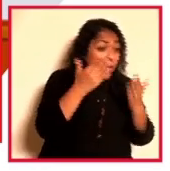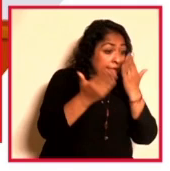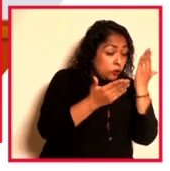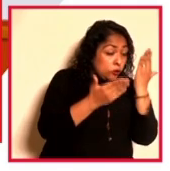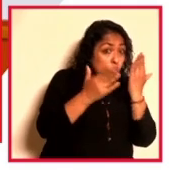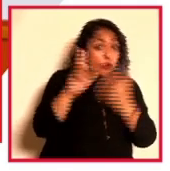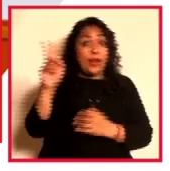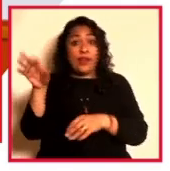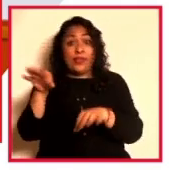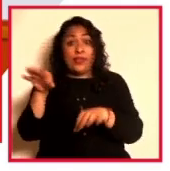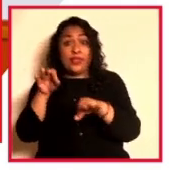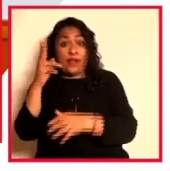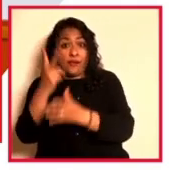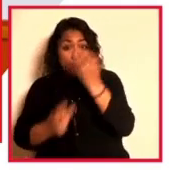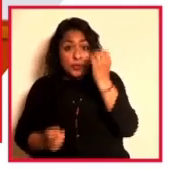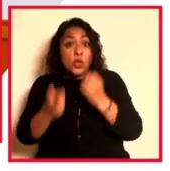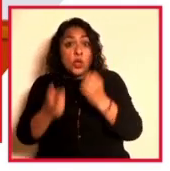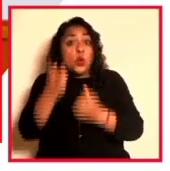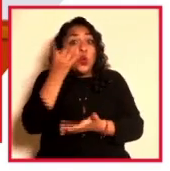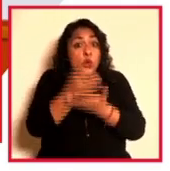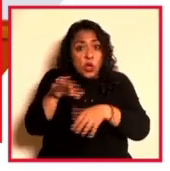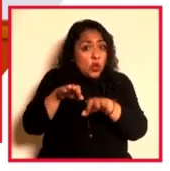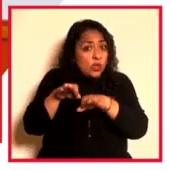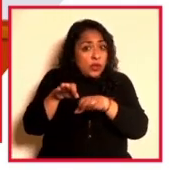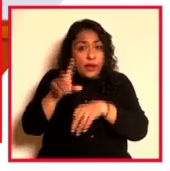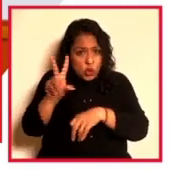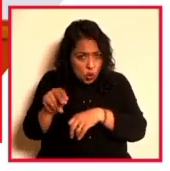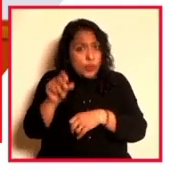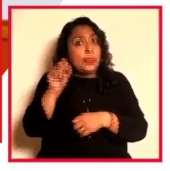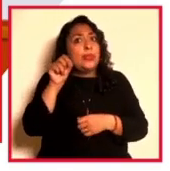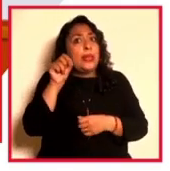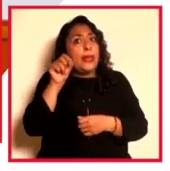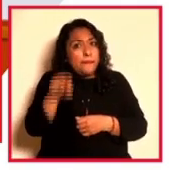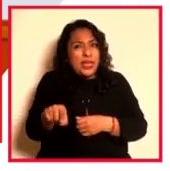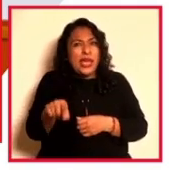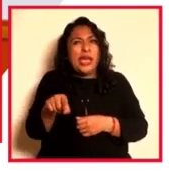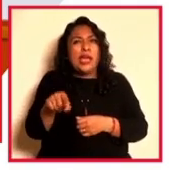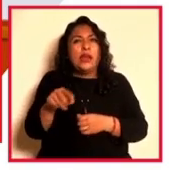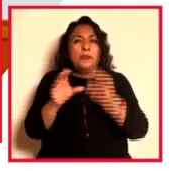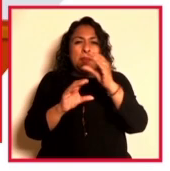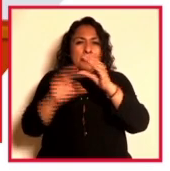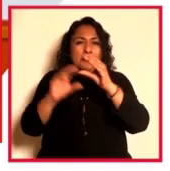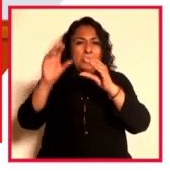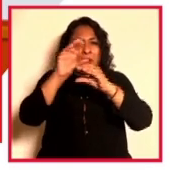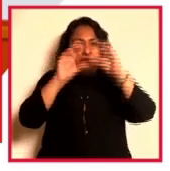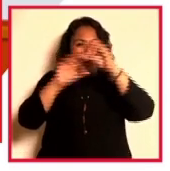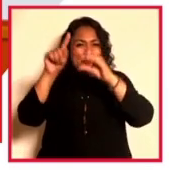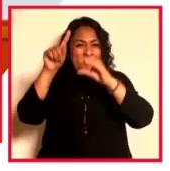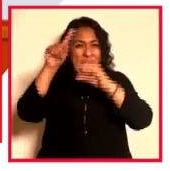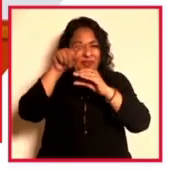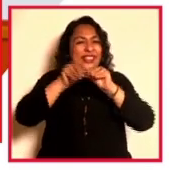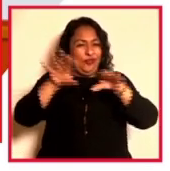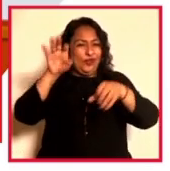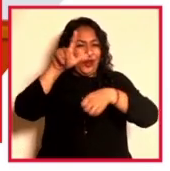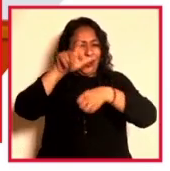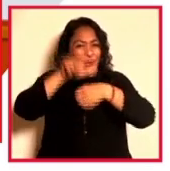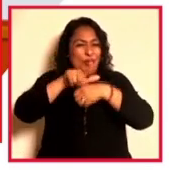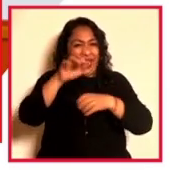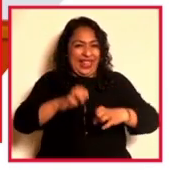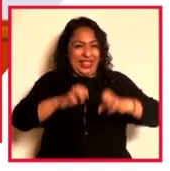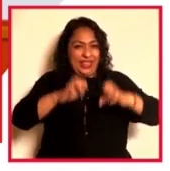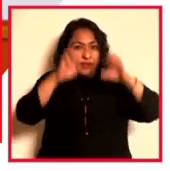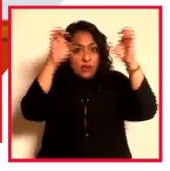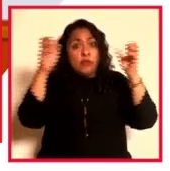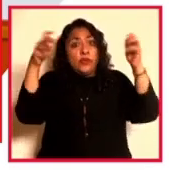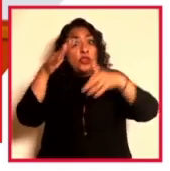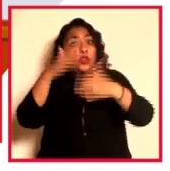no solamente trabajar sino Precisamente en el décimo piso que era difusión cultural a donde llegaban todos los escritores de